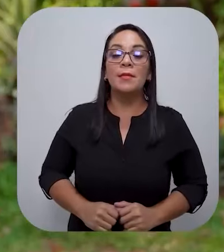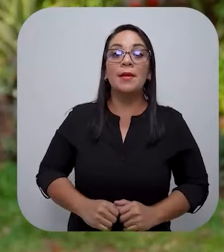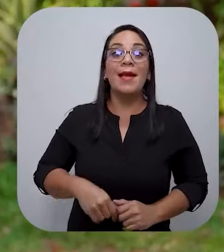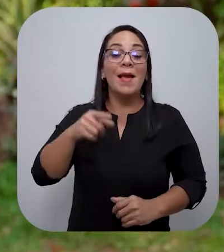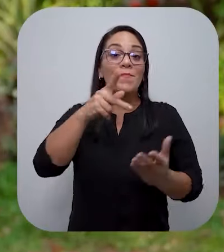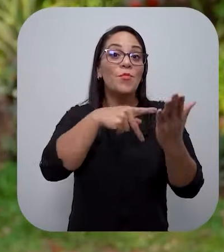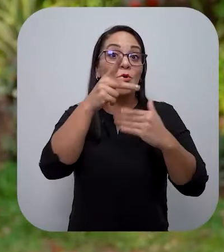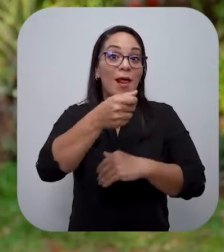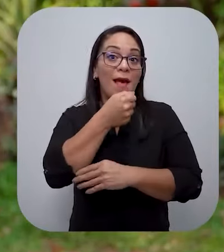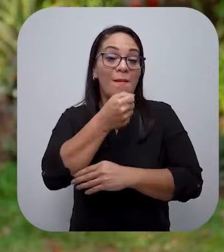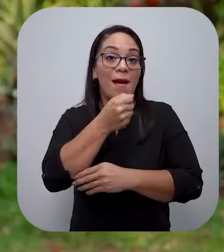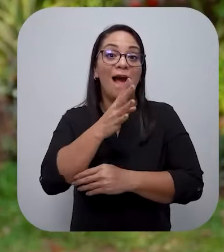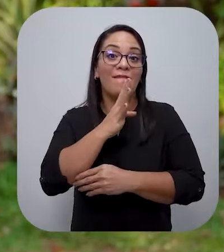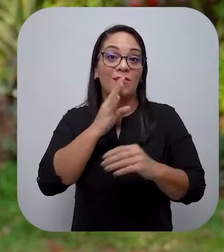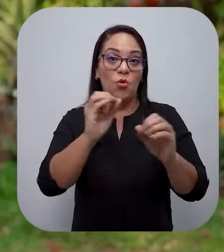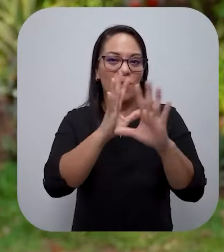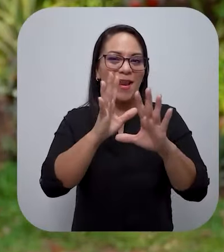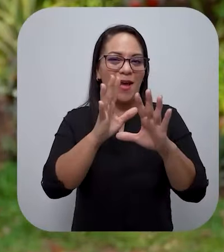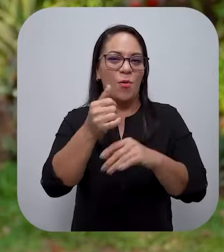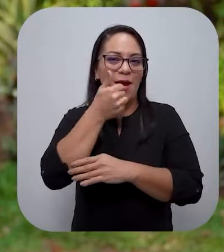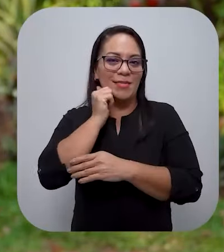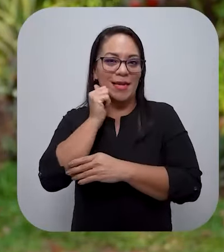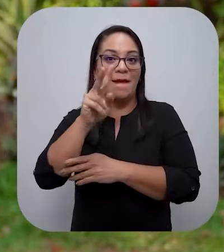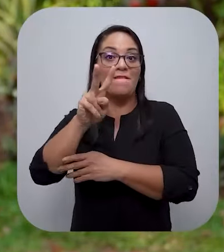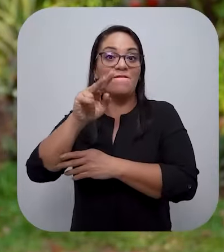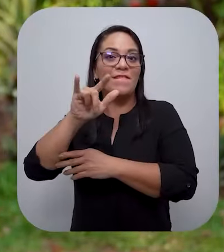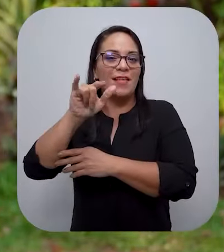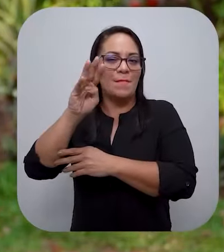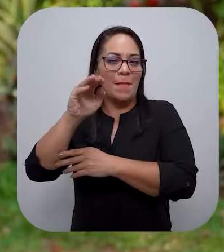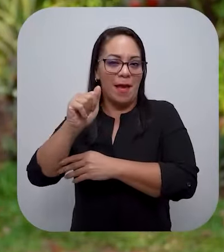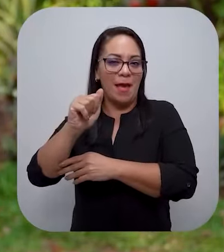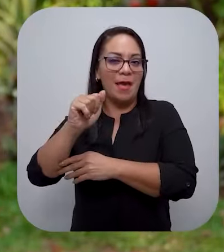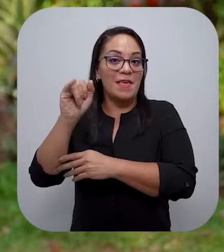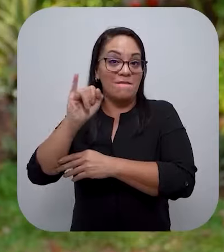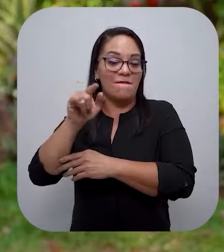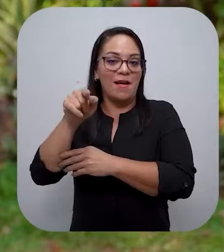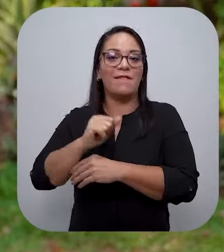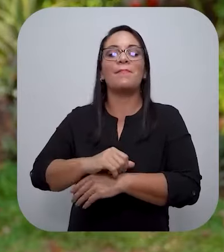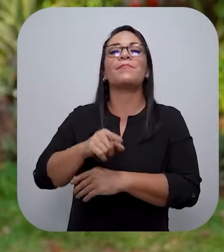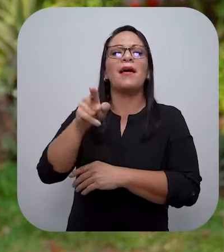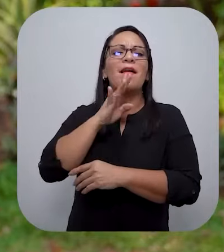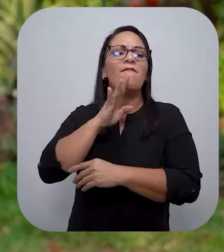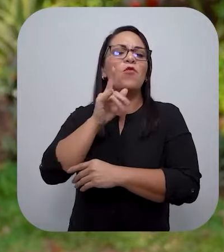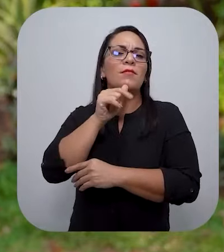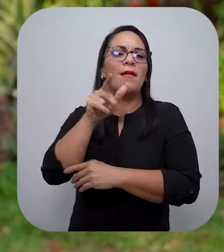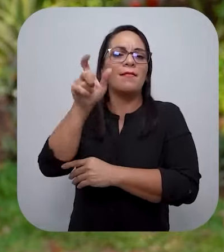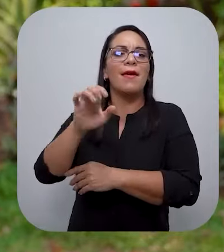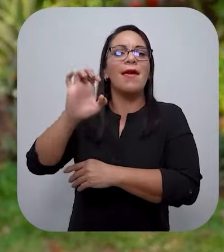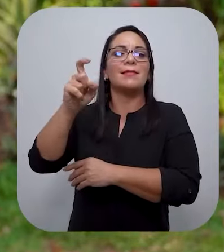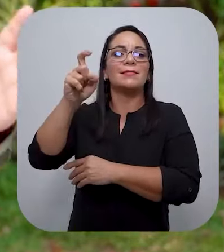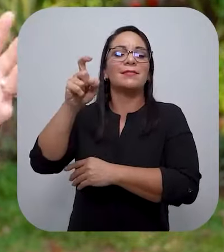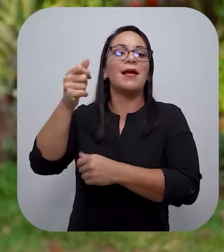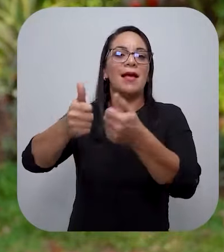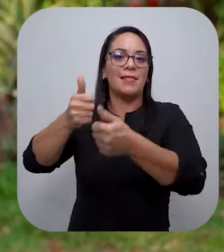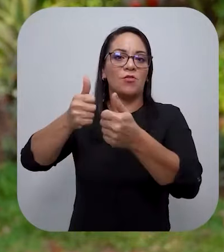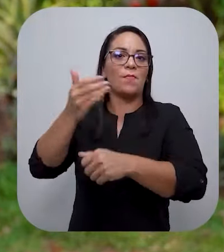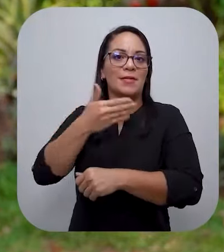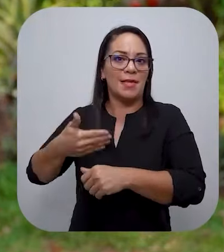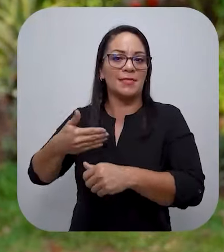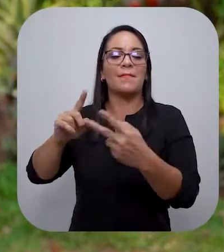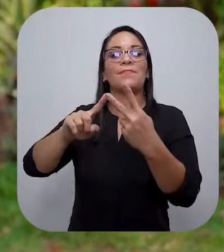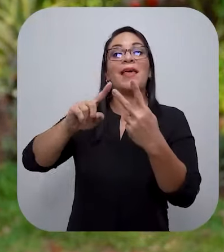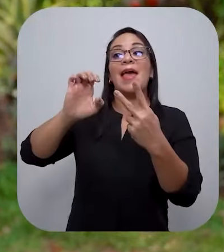durante el programa Hablando claro del día de ayer con Vilma Ibarra el excandidato a la presidencia y exembajador